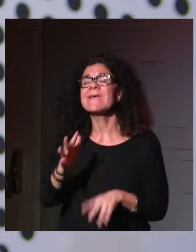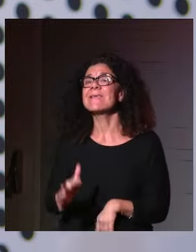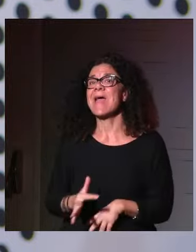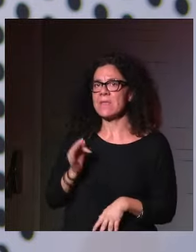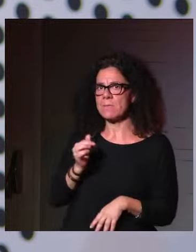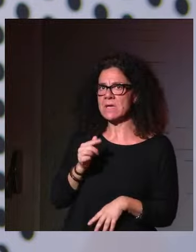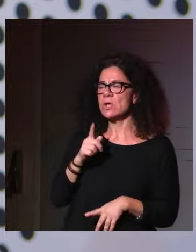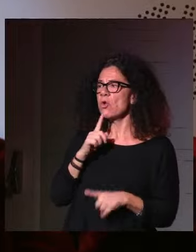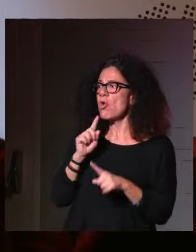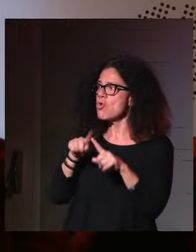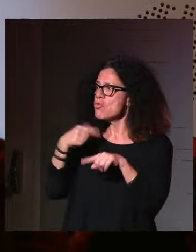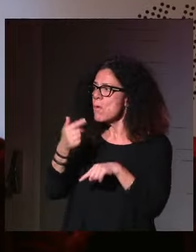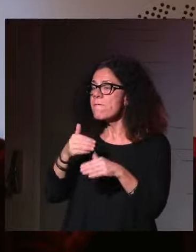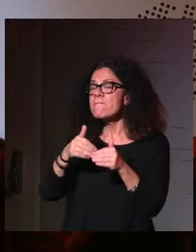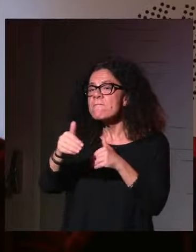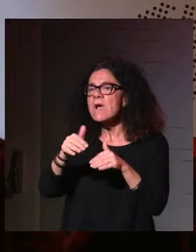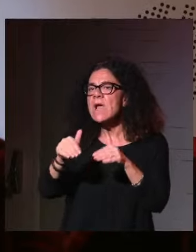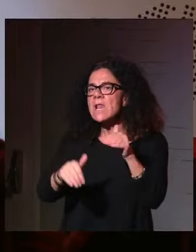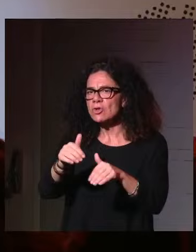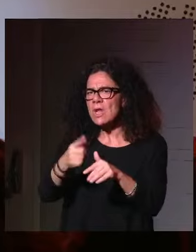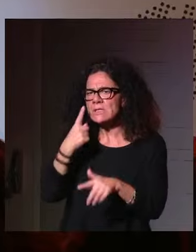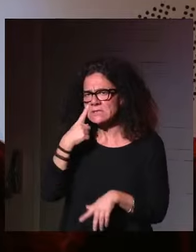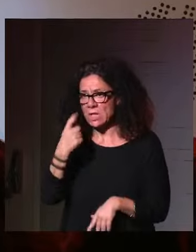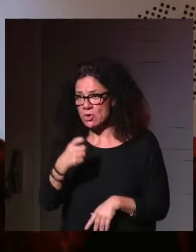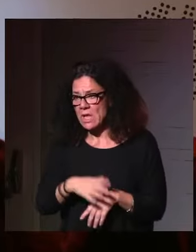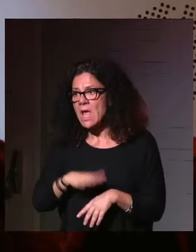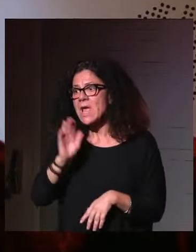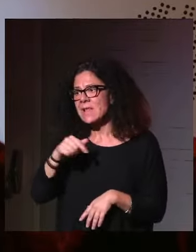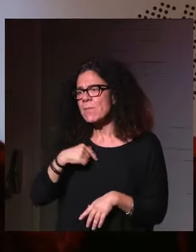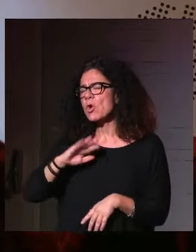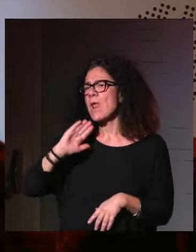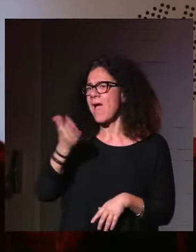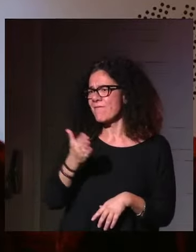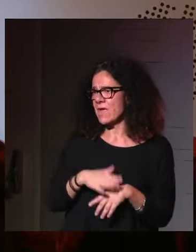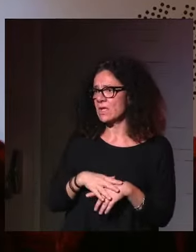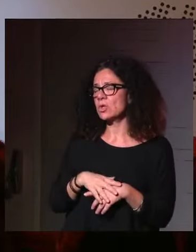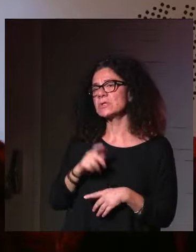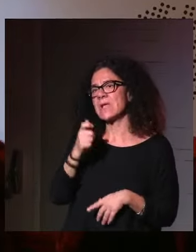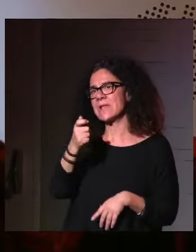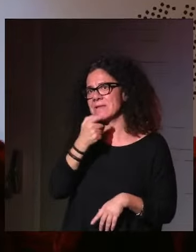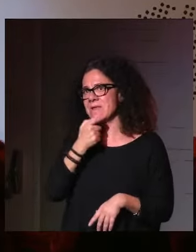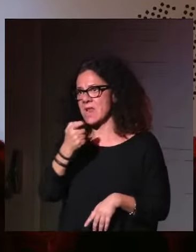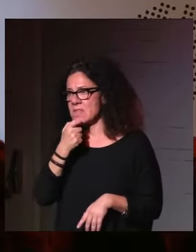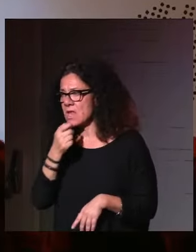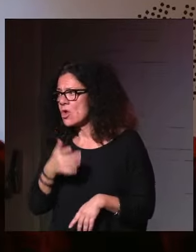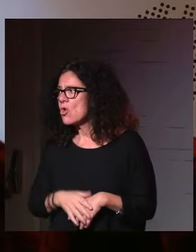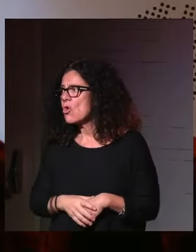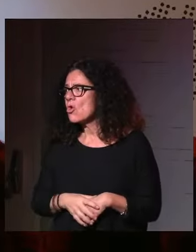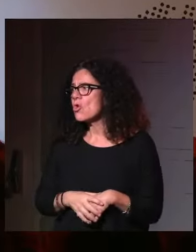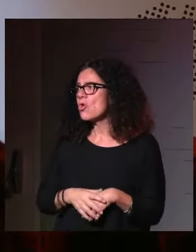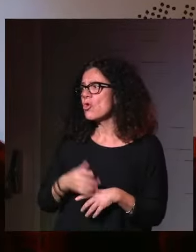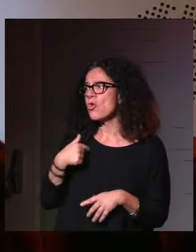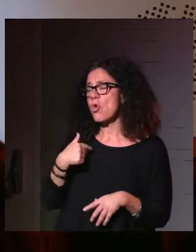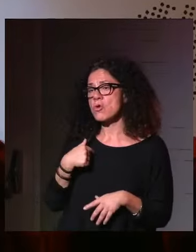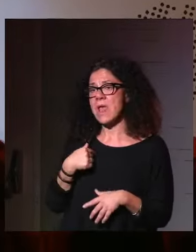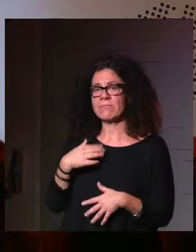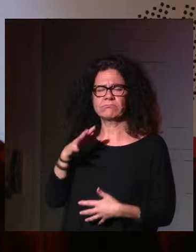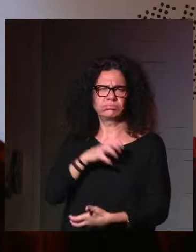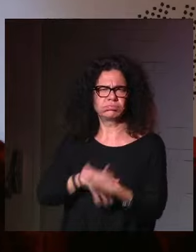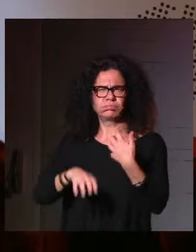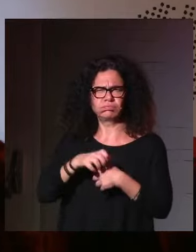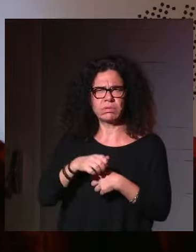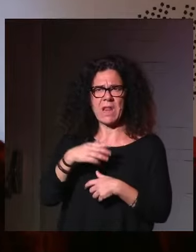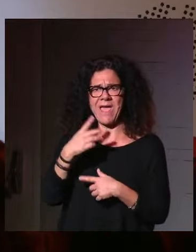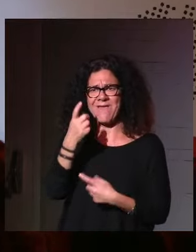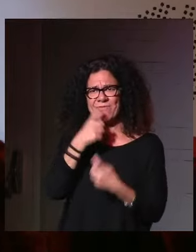pasar con efectos electorales sino que ya lo vemos con ataques racistas en Reino Unido con la desinformación en la Dana que va